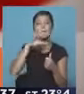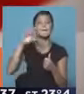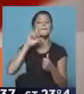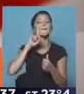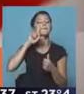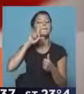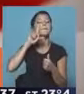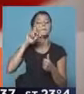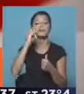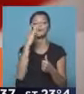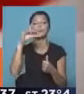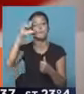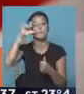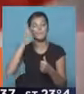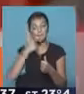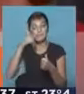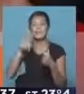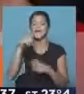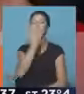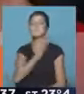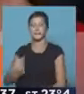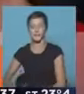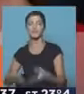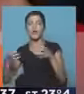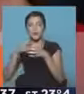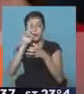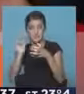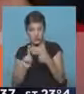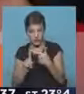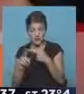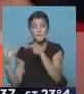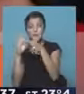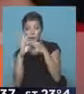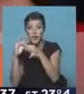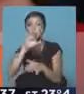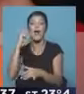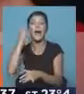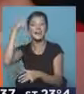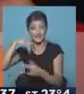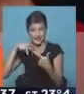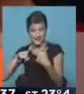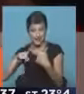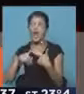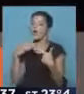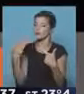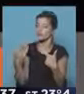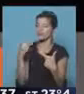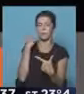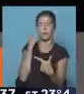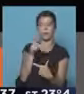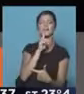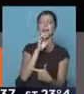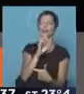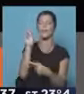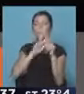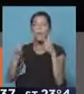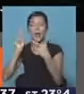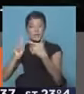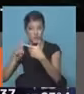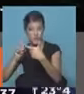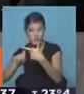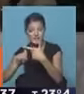presidente del comité nacional republicano y muy vinculado a paul ryan lo que implica que trump mejorar su relación con el presidente